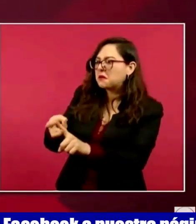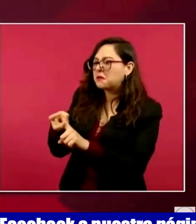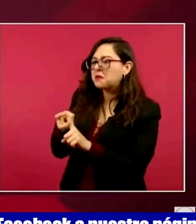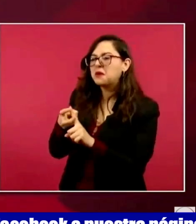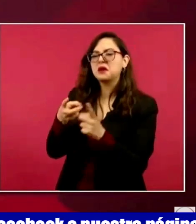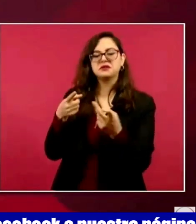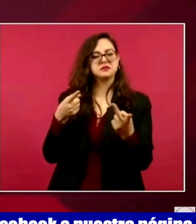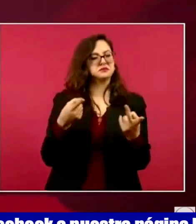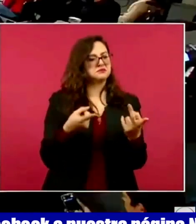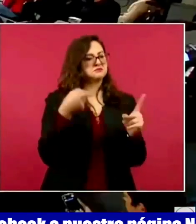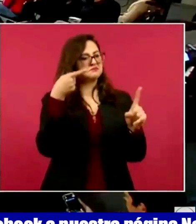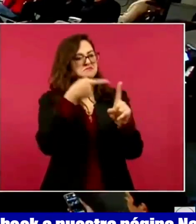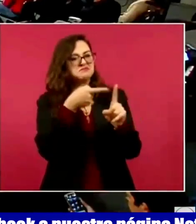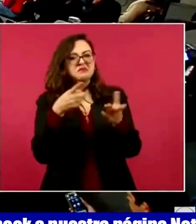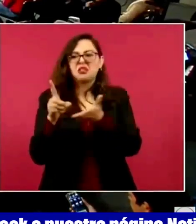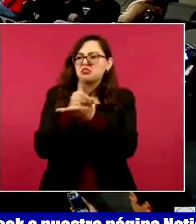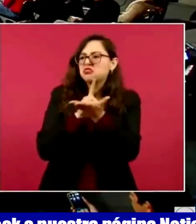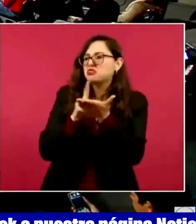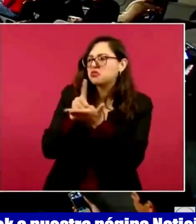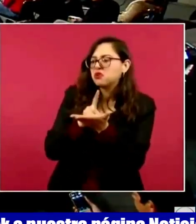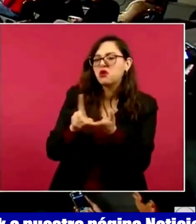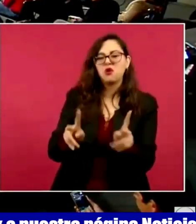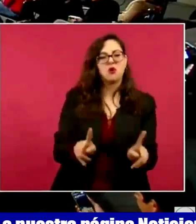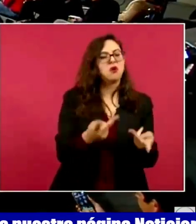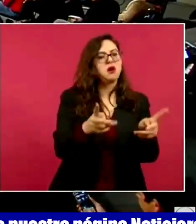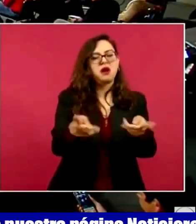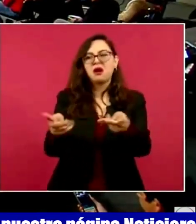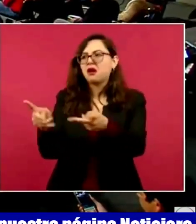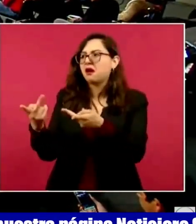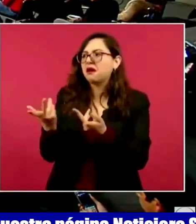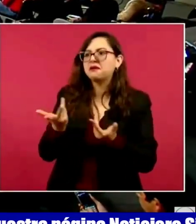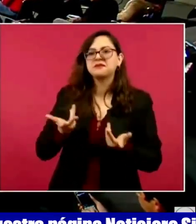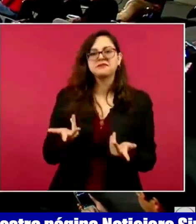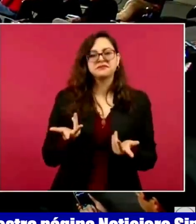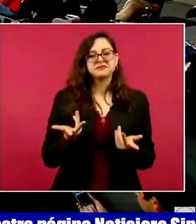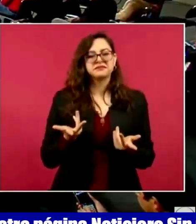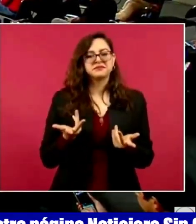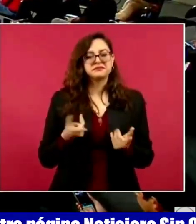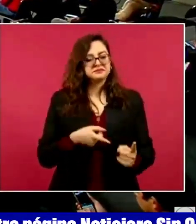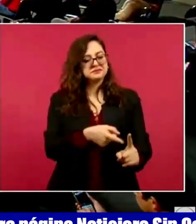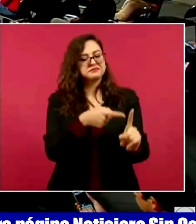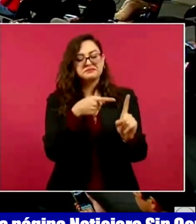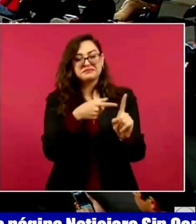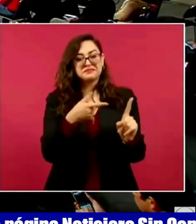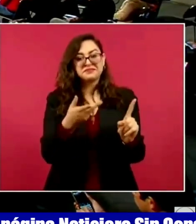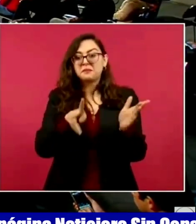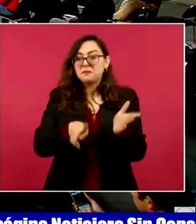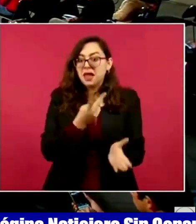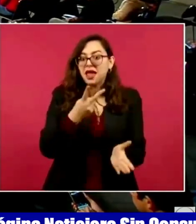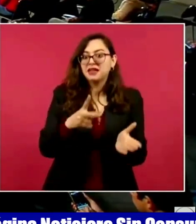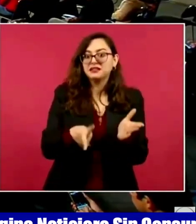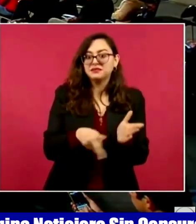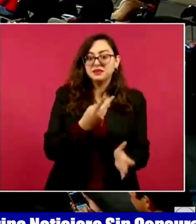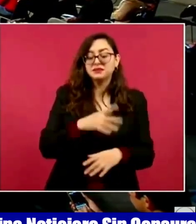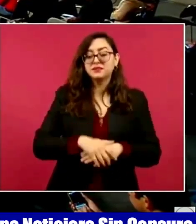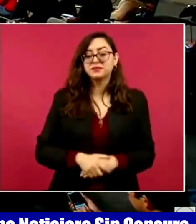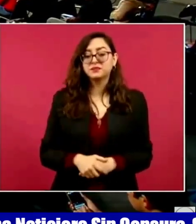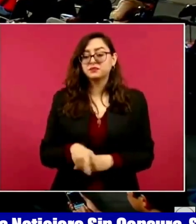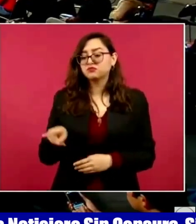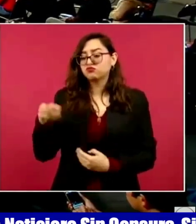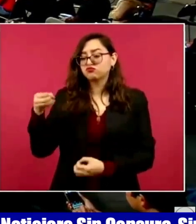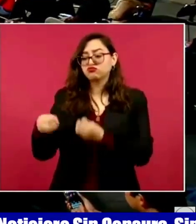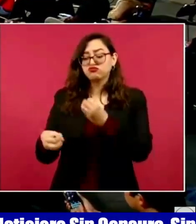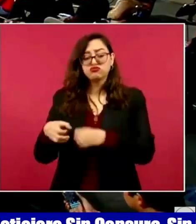de narcotráfico y que porque no se mostró que en la bolsa